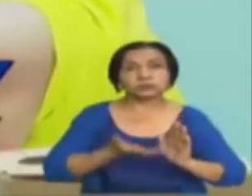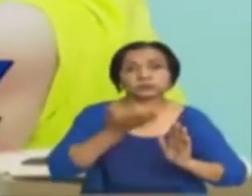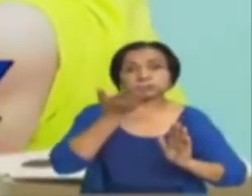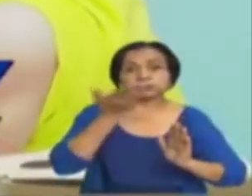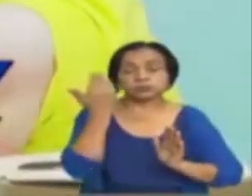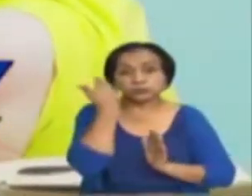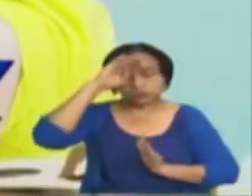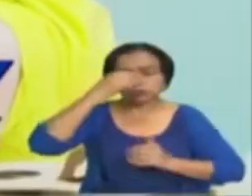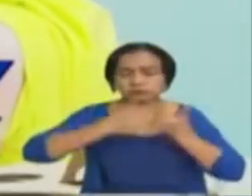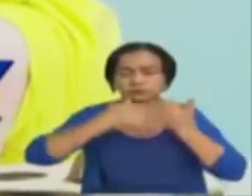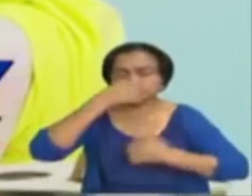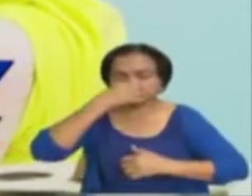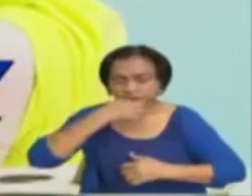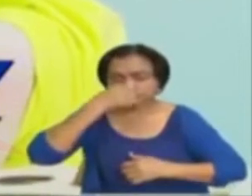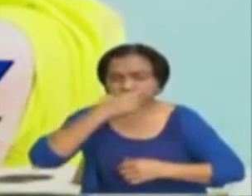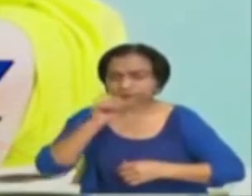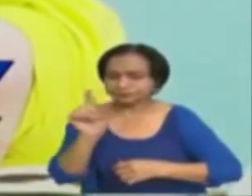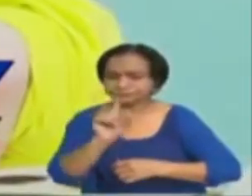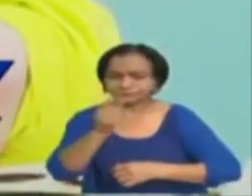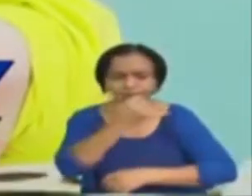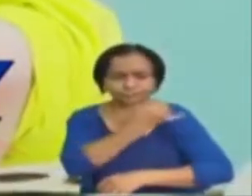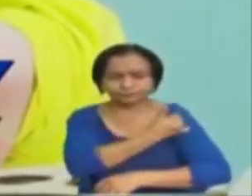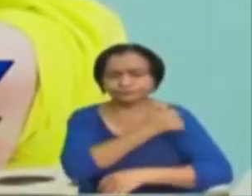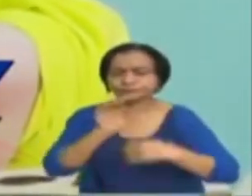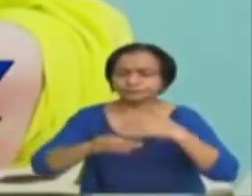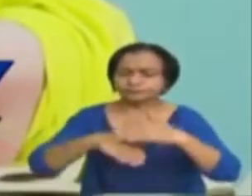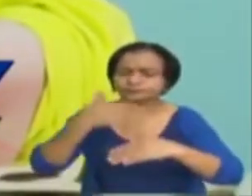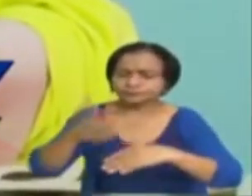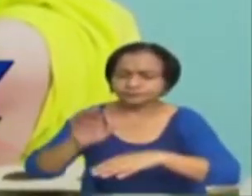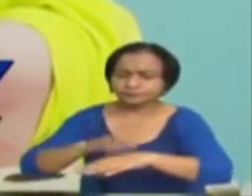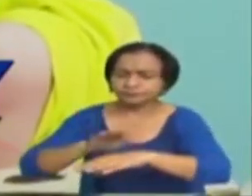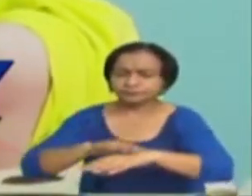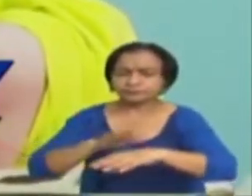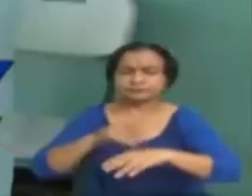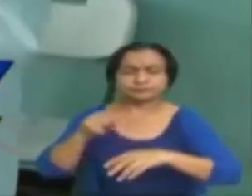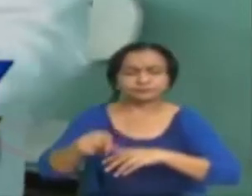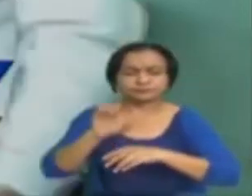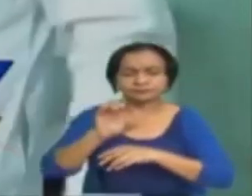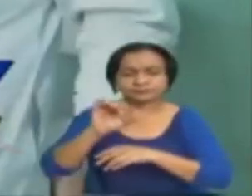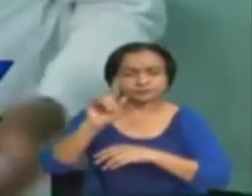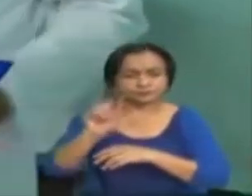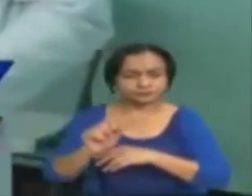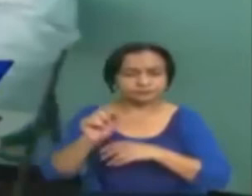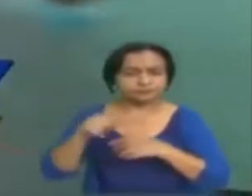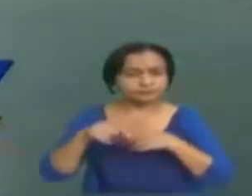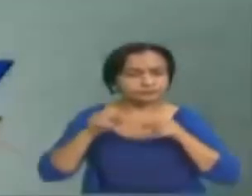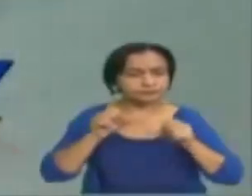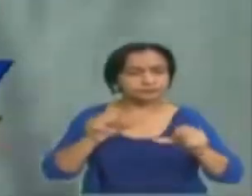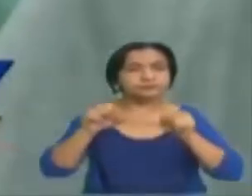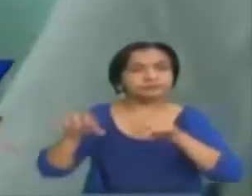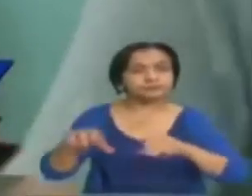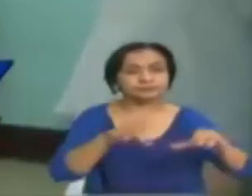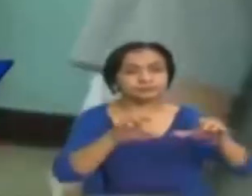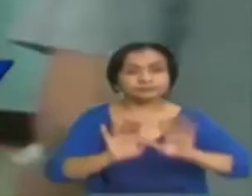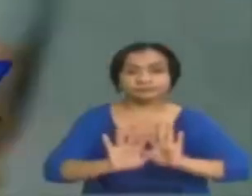7 municipios de Nicaragua. La masiva inmunización en los ciudadanos de 45 años en adelante la lleva a cabo una brigada